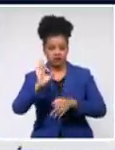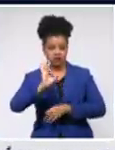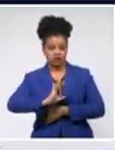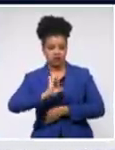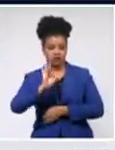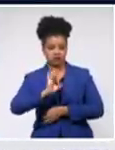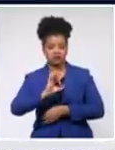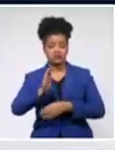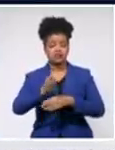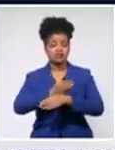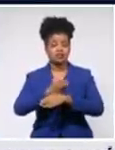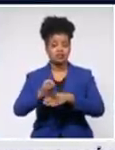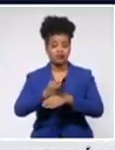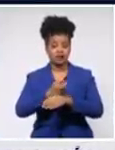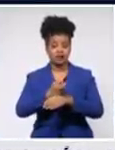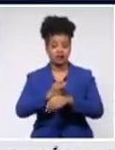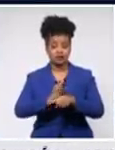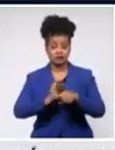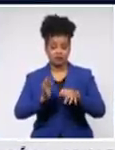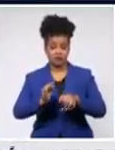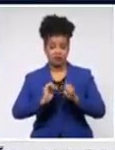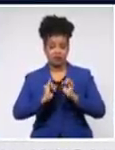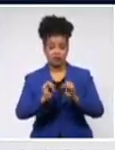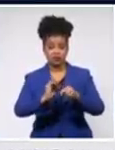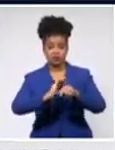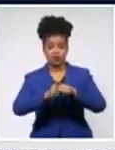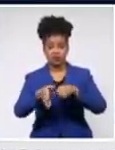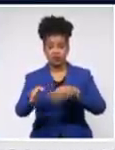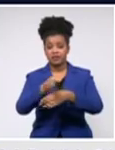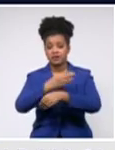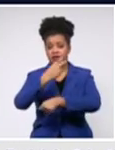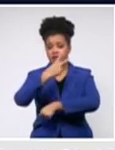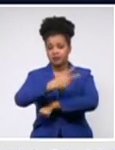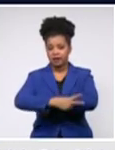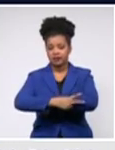el comportamiento de todos los países, de todos los continentes.